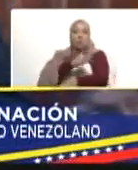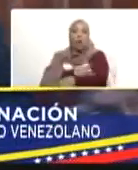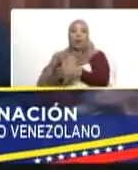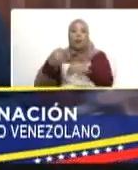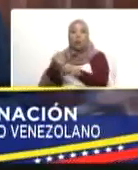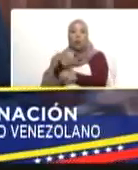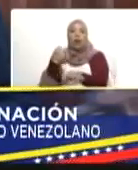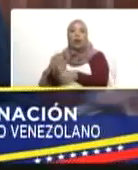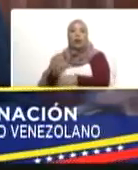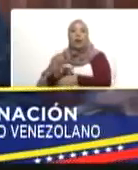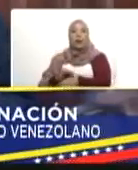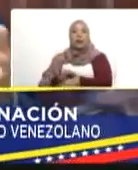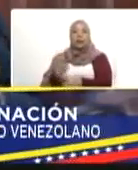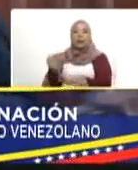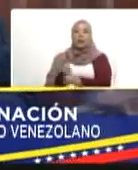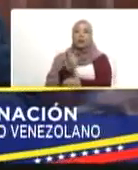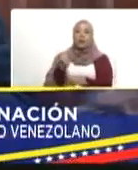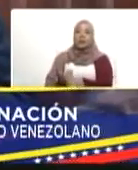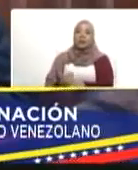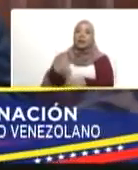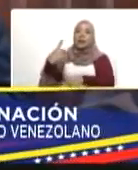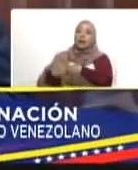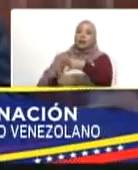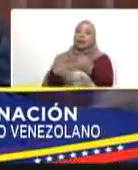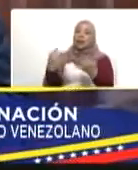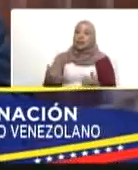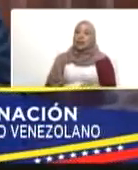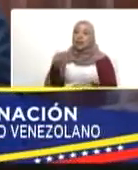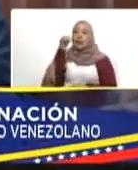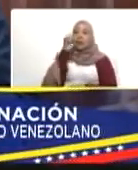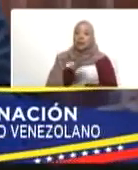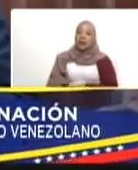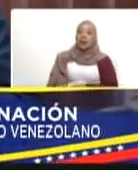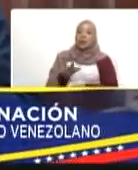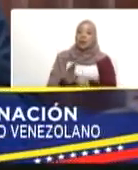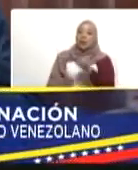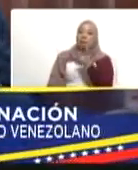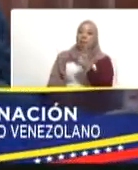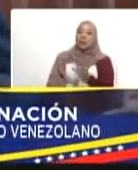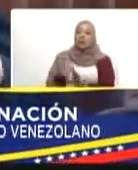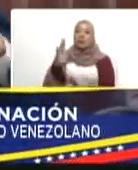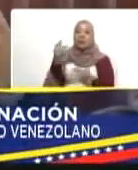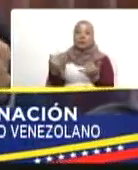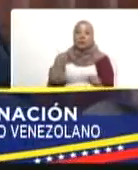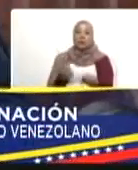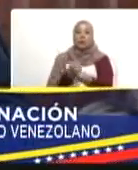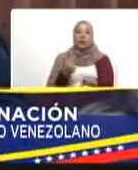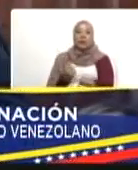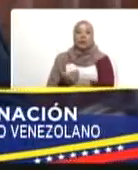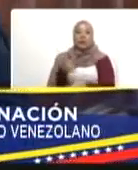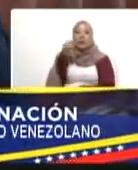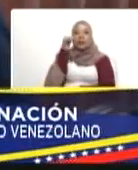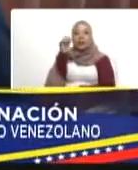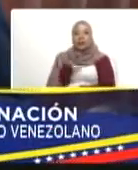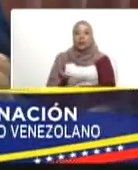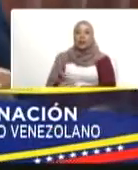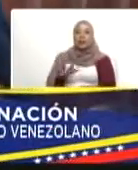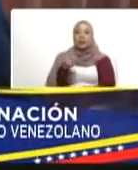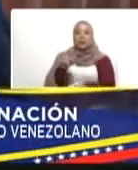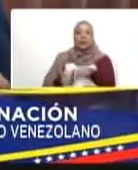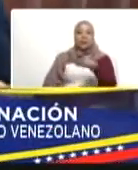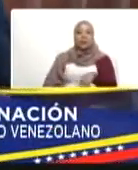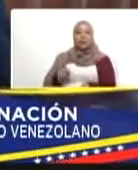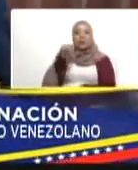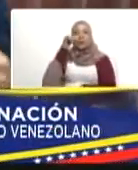la calidad hay unos rubros donde han crecido la cantidad de marcas en anaquel